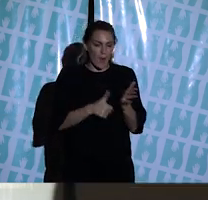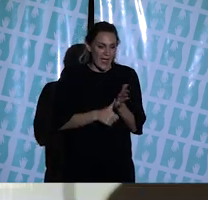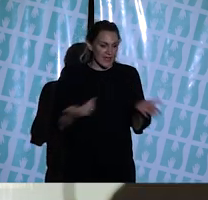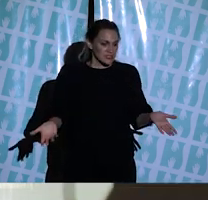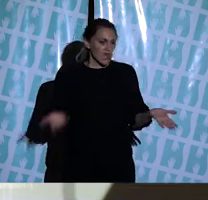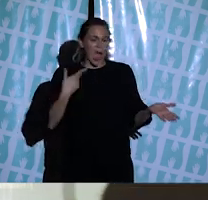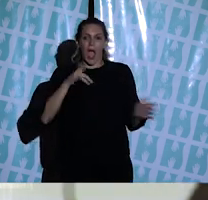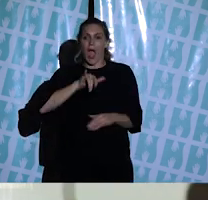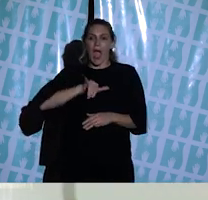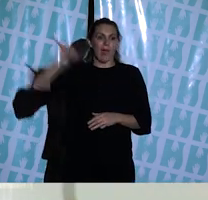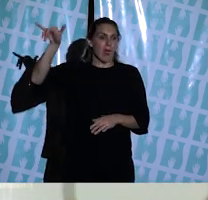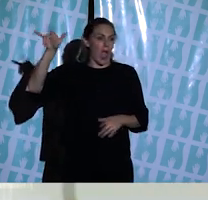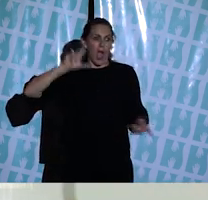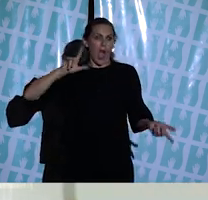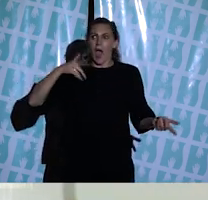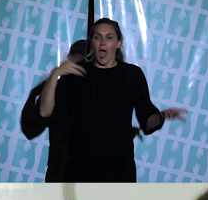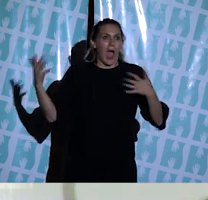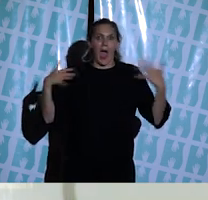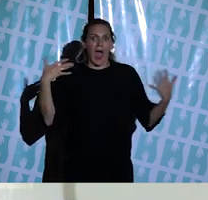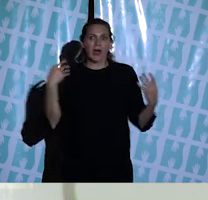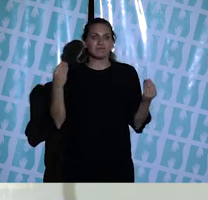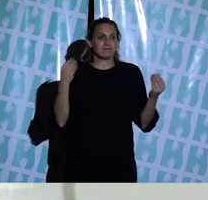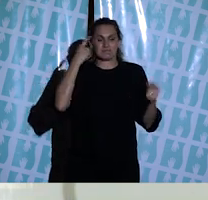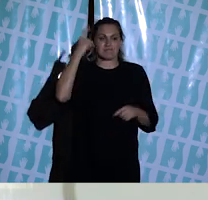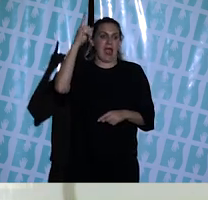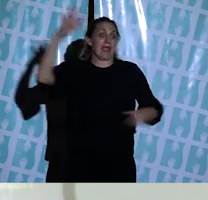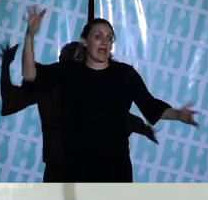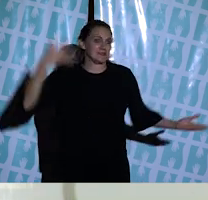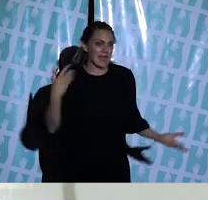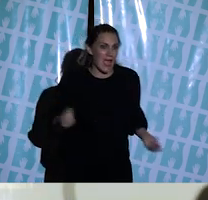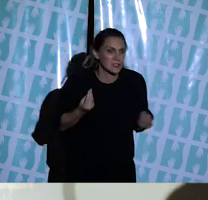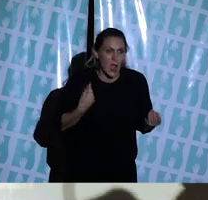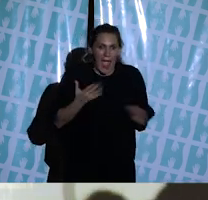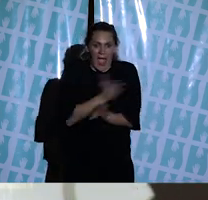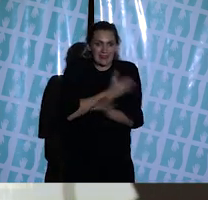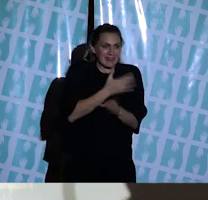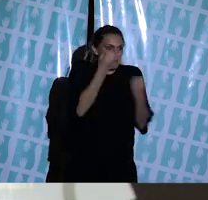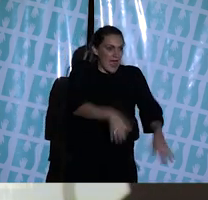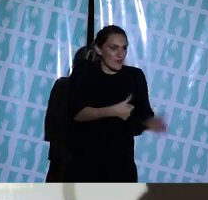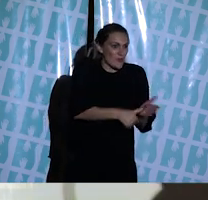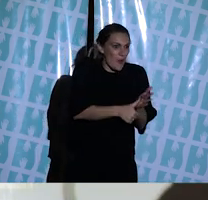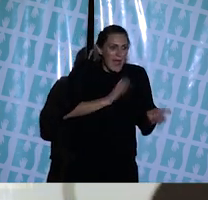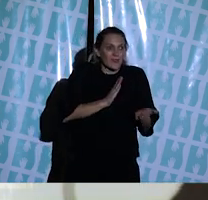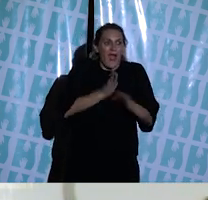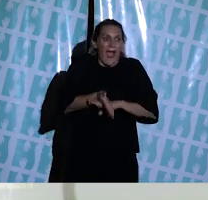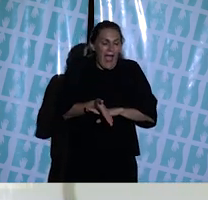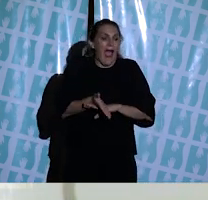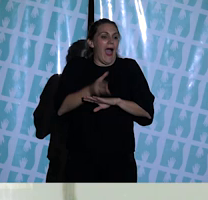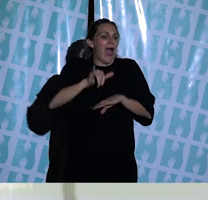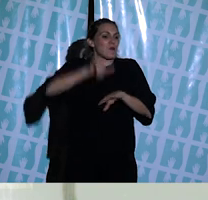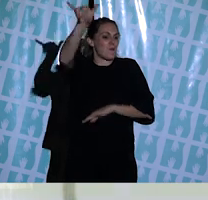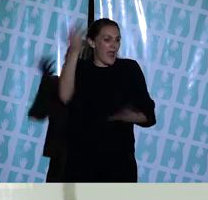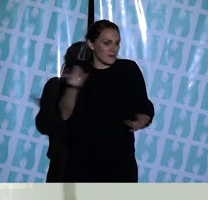casi pierdo el vuelo. Imaginen que la alegría que le iba a dar la doctora Capelli, ¿no? Que ustedes vengan y que no